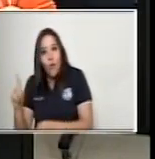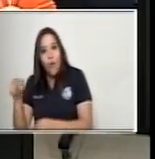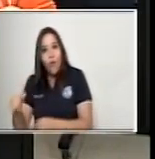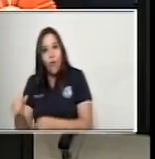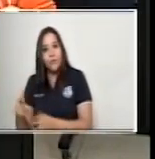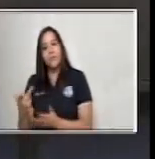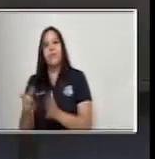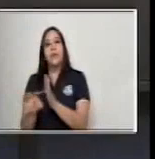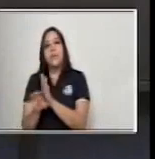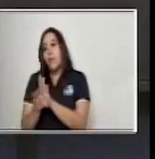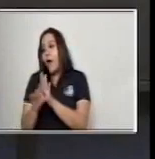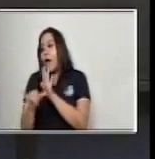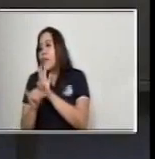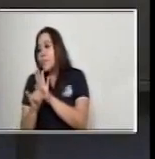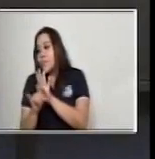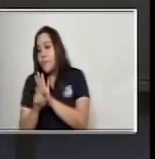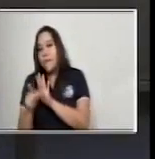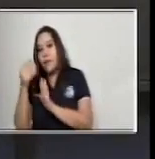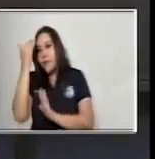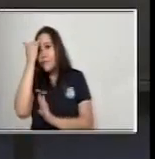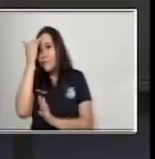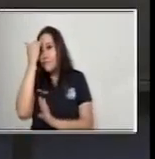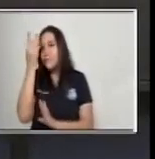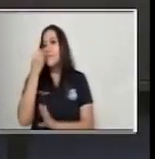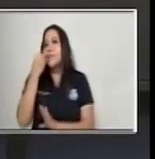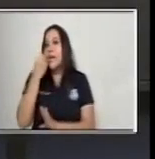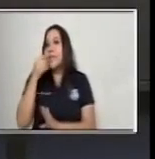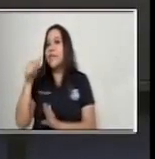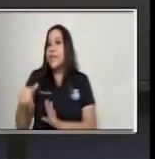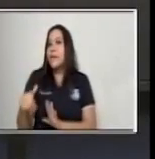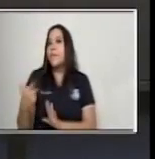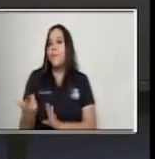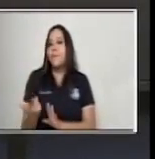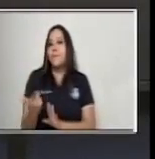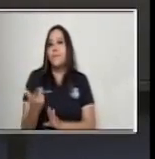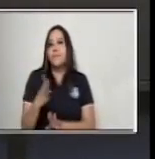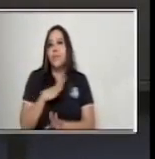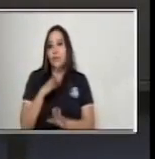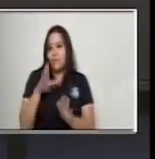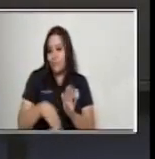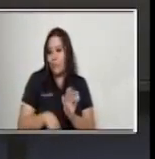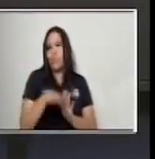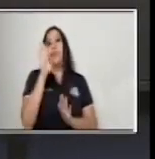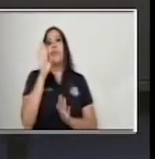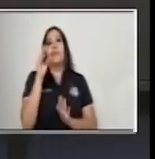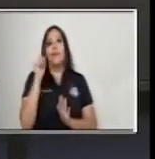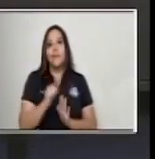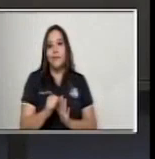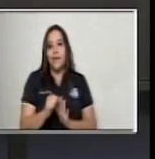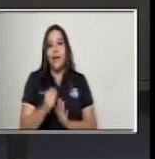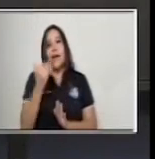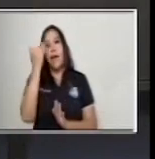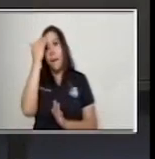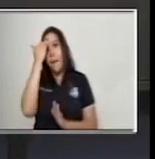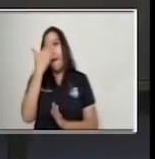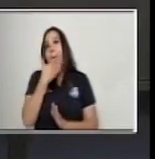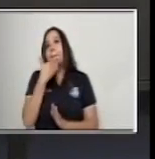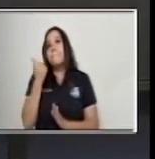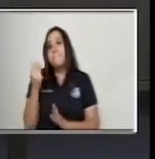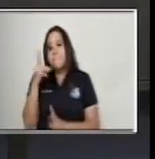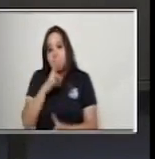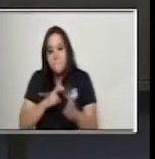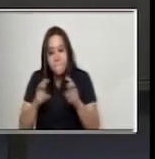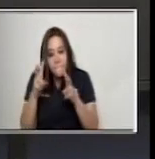al identificar estos alimentos que son de consumo, pues, alto, poder investigar qué